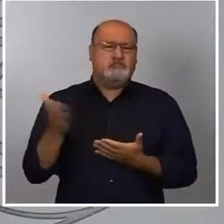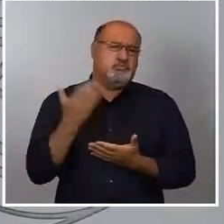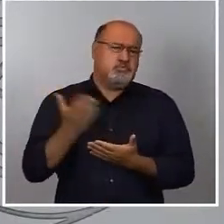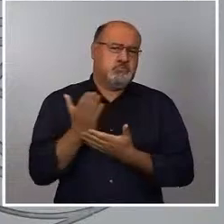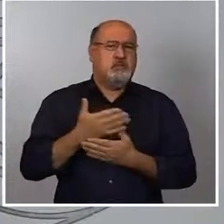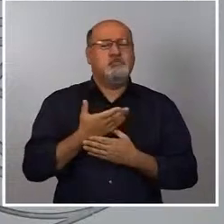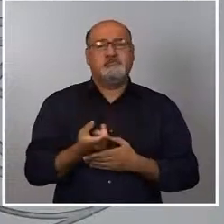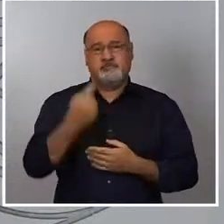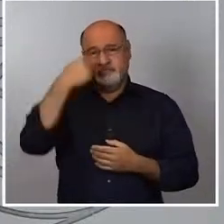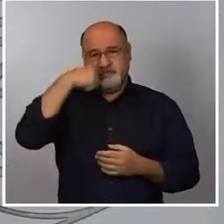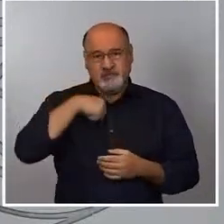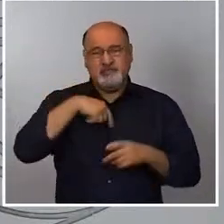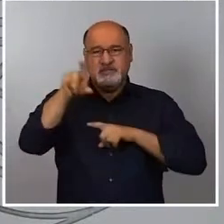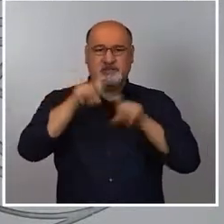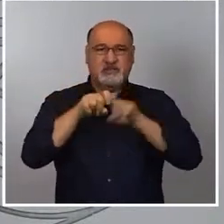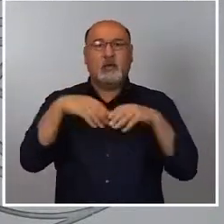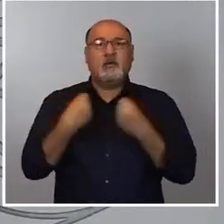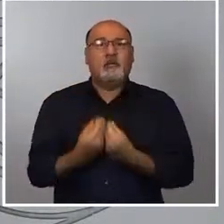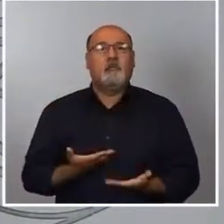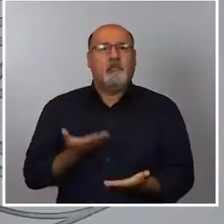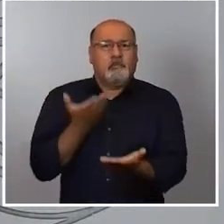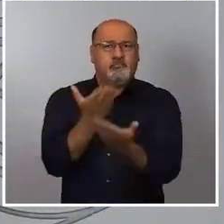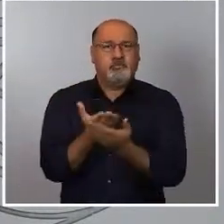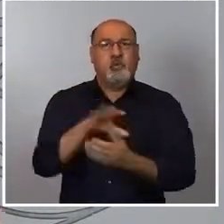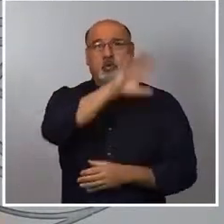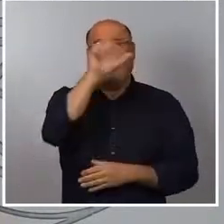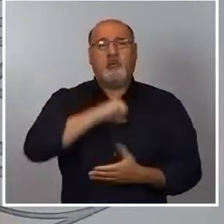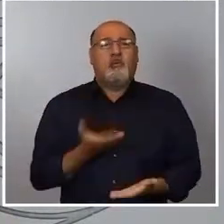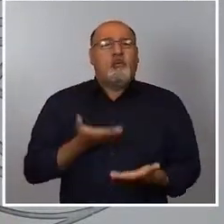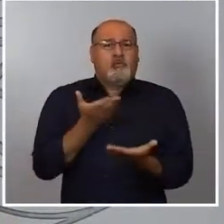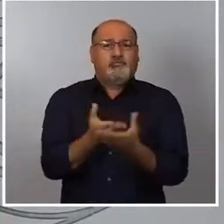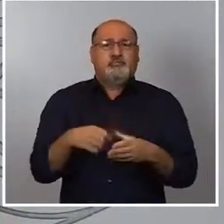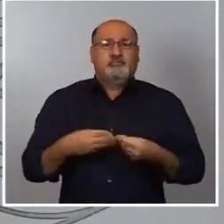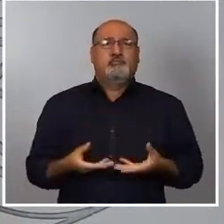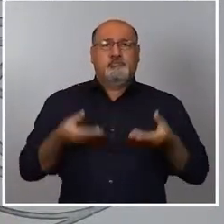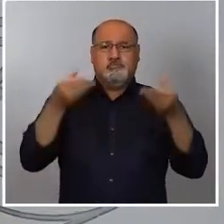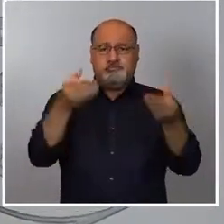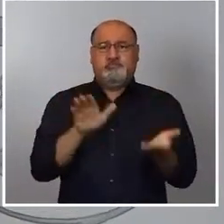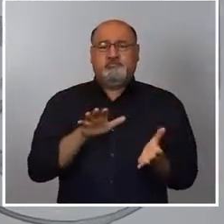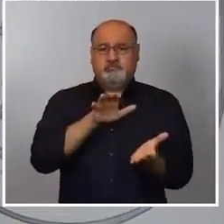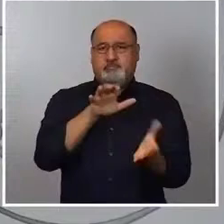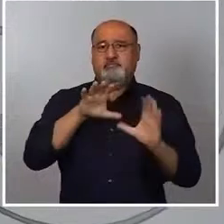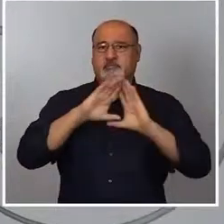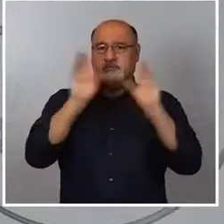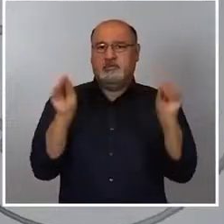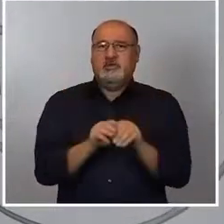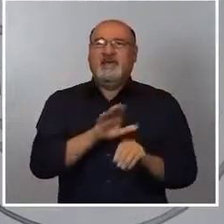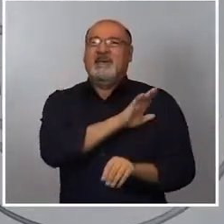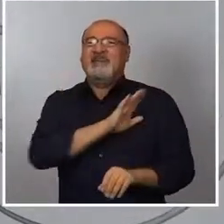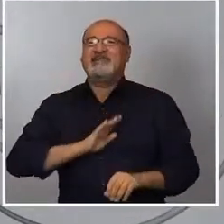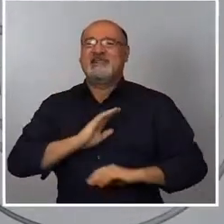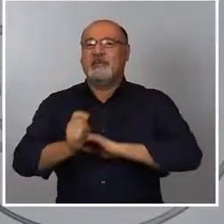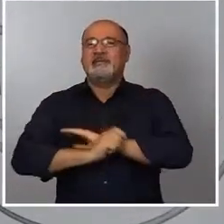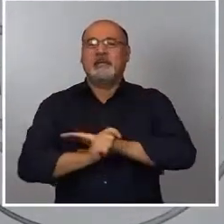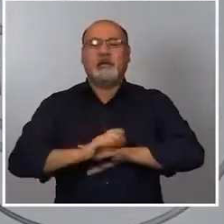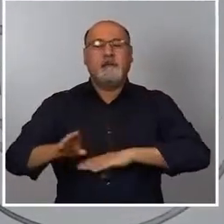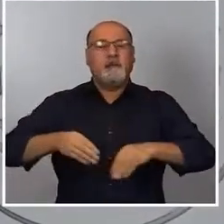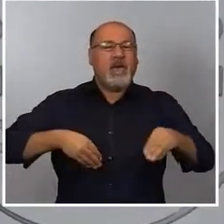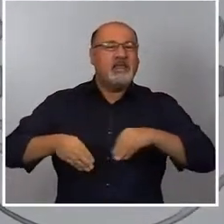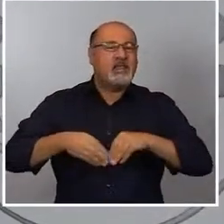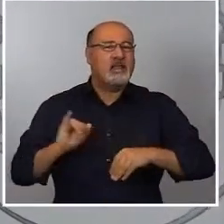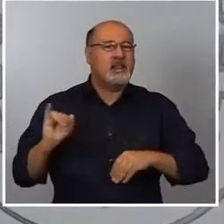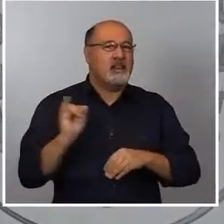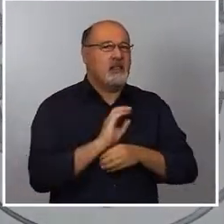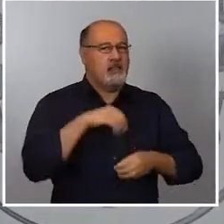cribados selectivos hemos puesto a disposición de las comunidades autónomas como ya lo hemos venido haciendo la reserva estratégica de material que tenemos en el ministerio